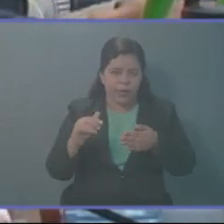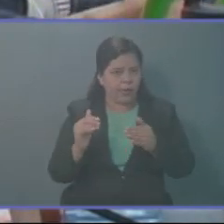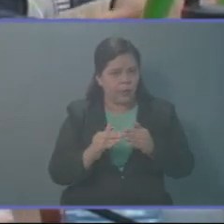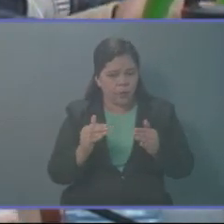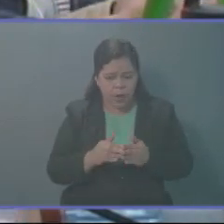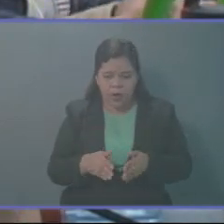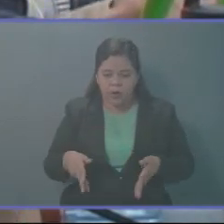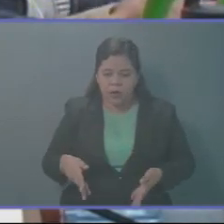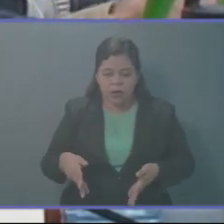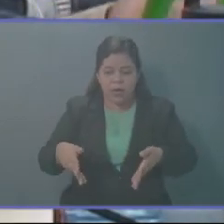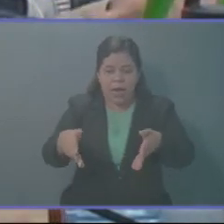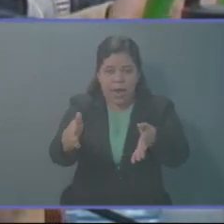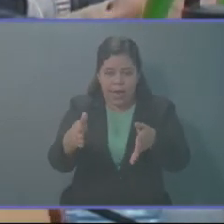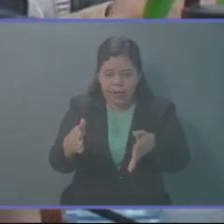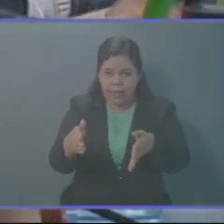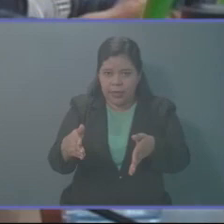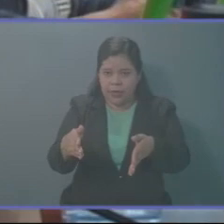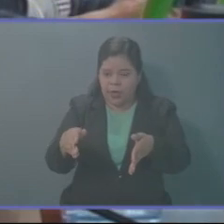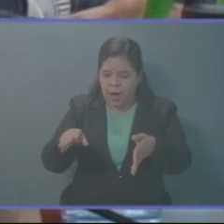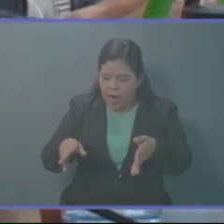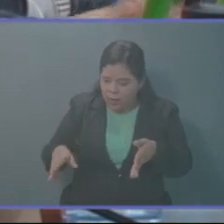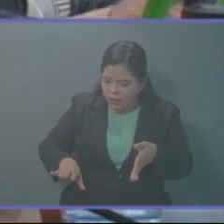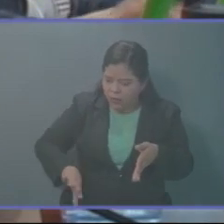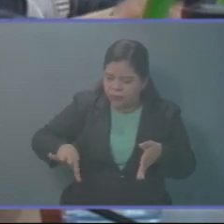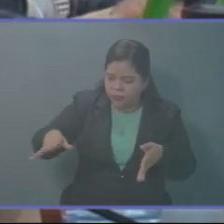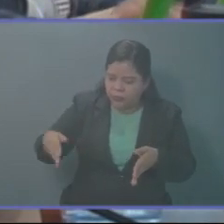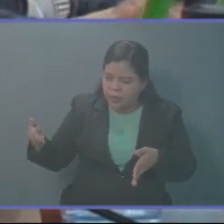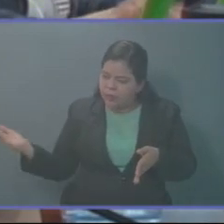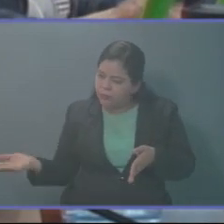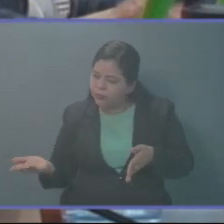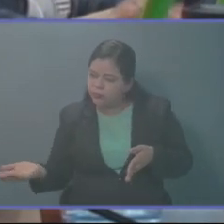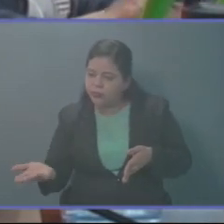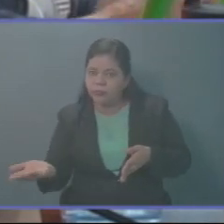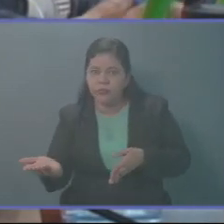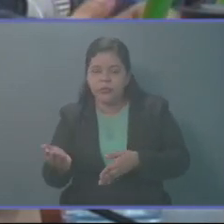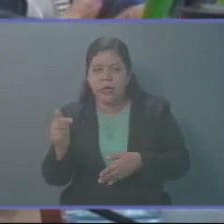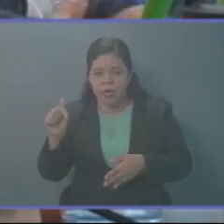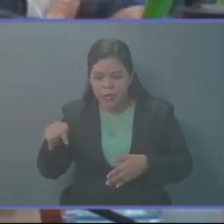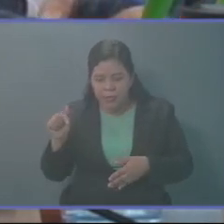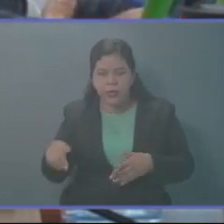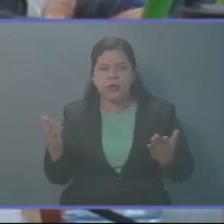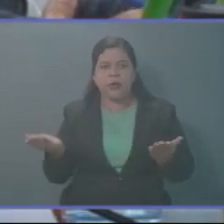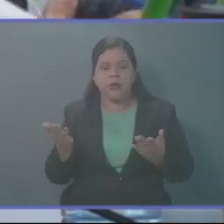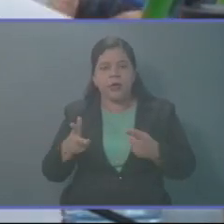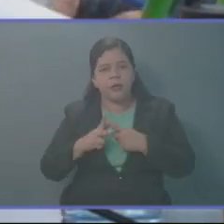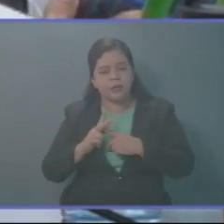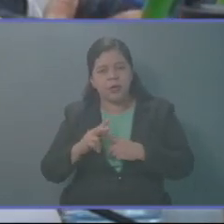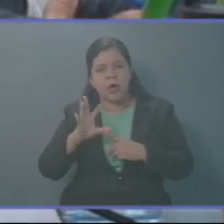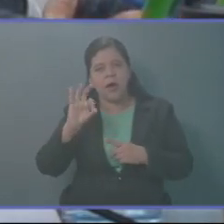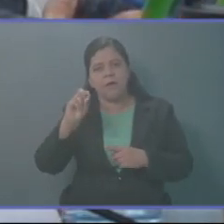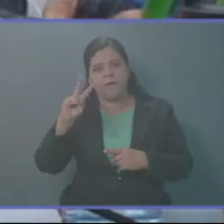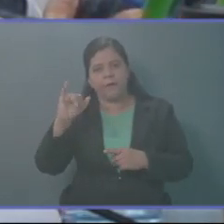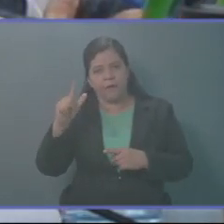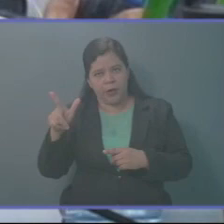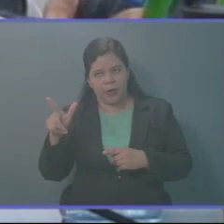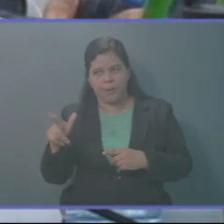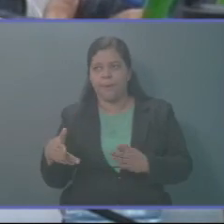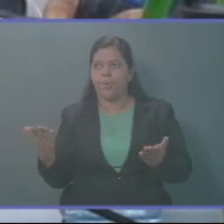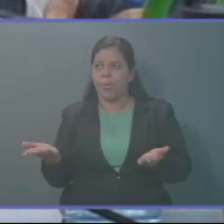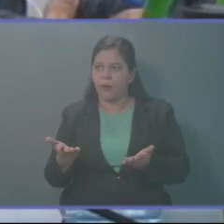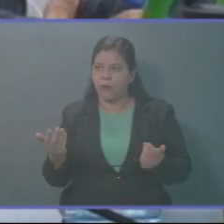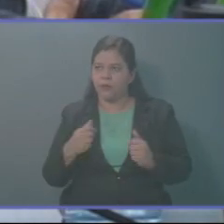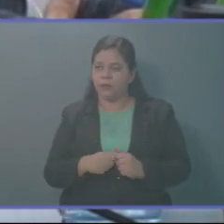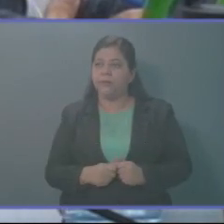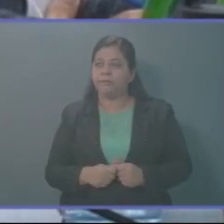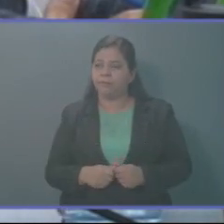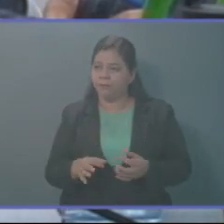de los hombros de las carreteras, los arriates centrales, eso también lo hace el Fovial. Y lo hacen